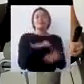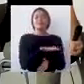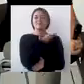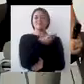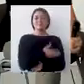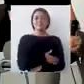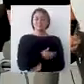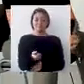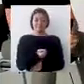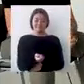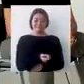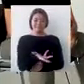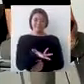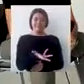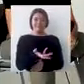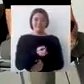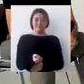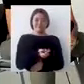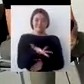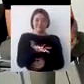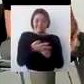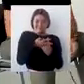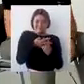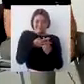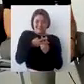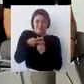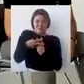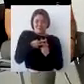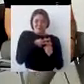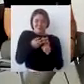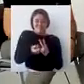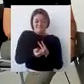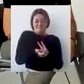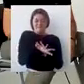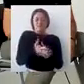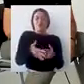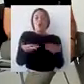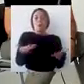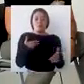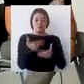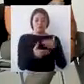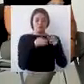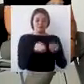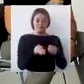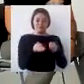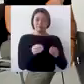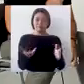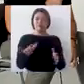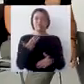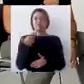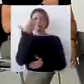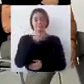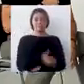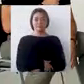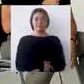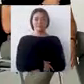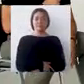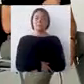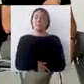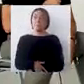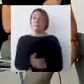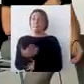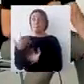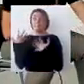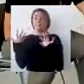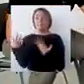que hay ahí tan extraños, de distintas formas? ¿Cómo lo manejan los muchachos? Todo inicia a partir